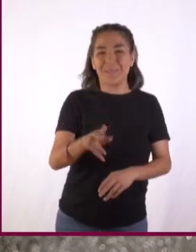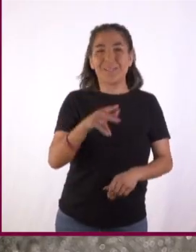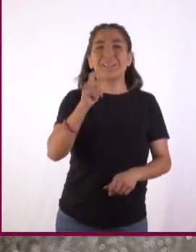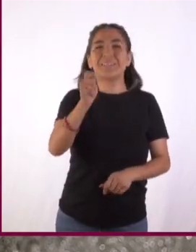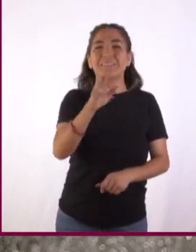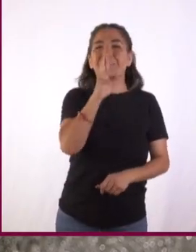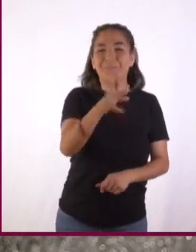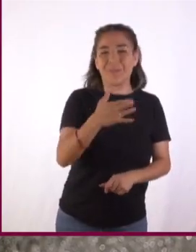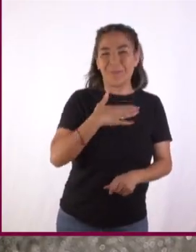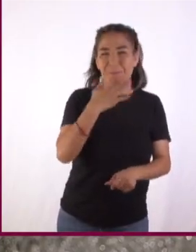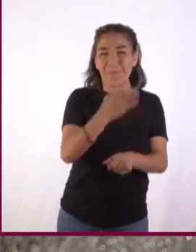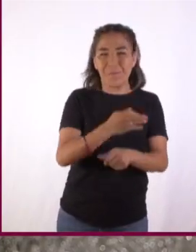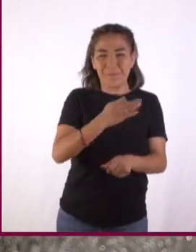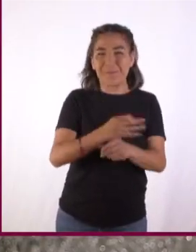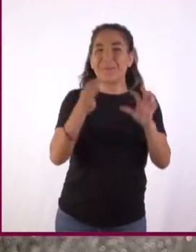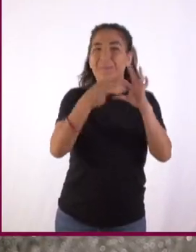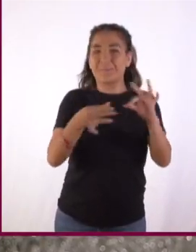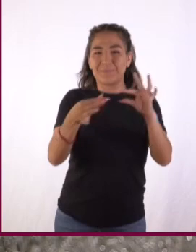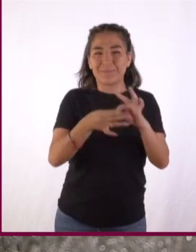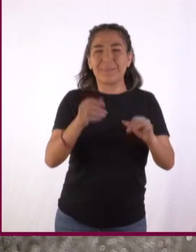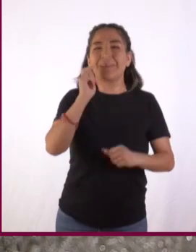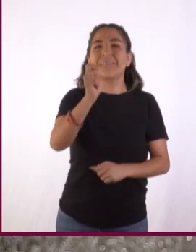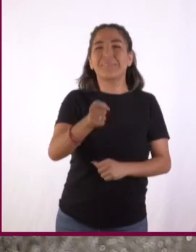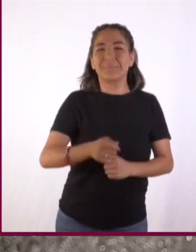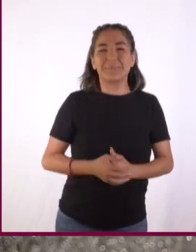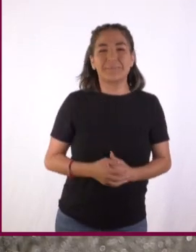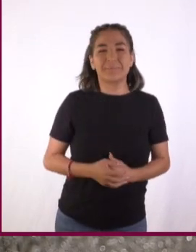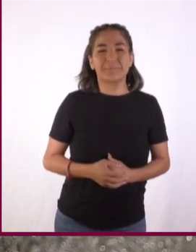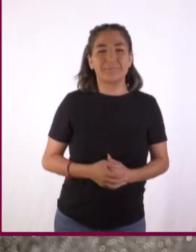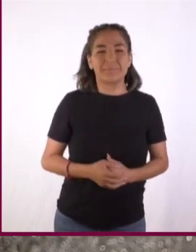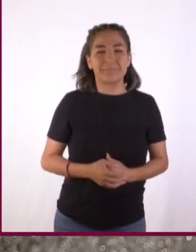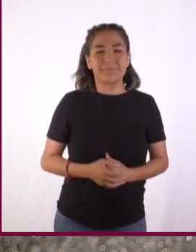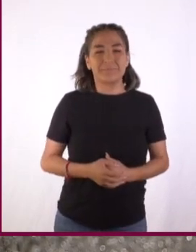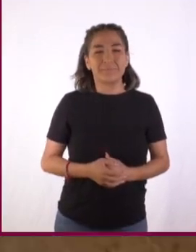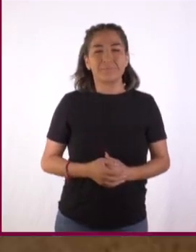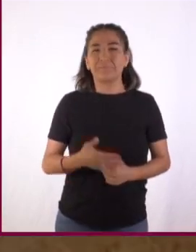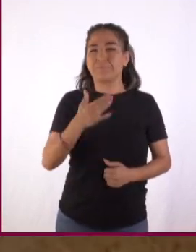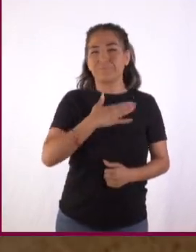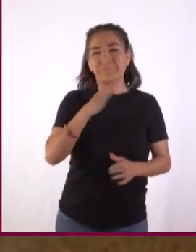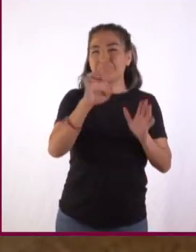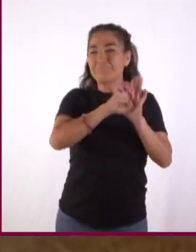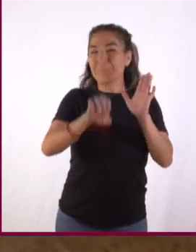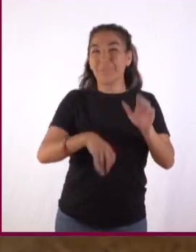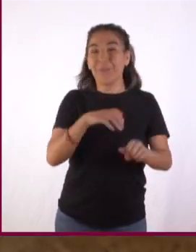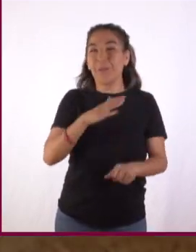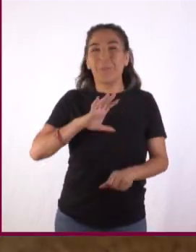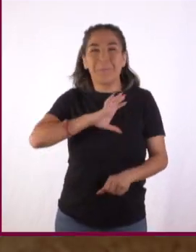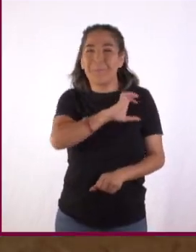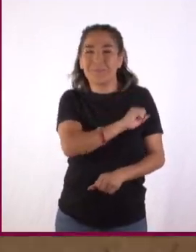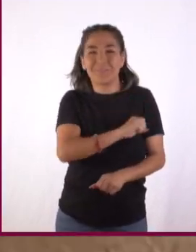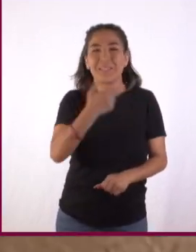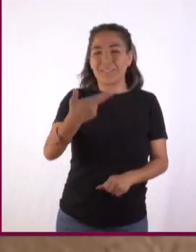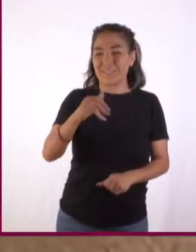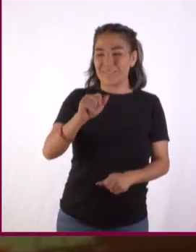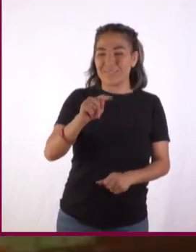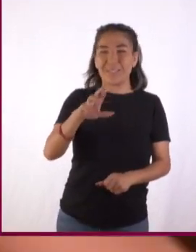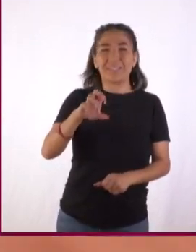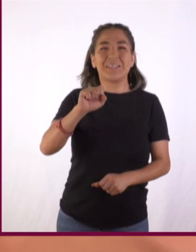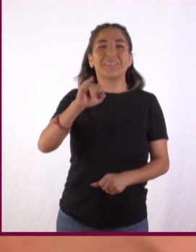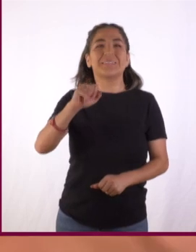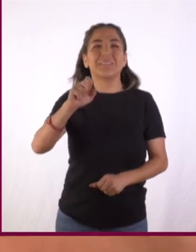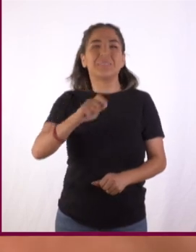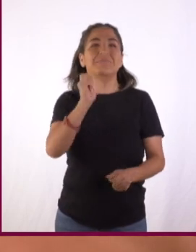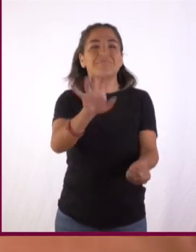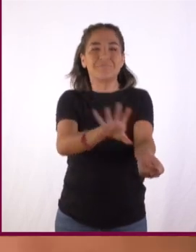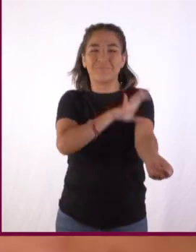habrán notado en las respuestas que he dado. Particularmente, mi ejemplo preferido es la